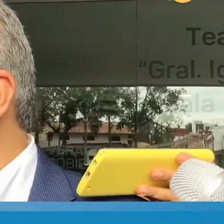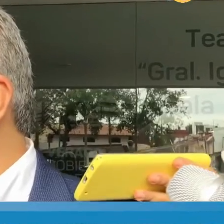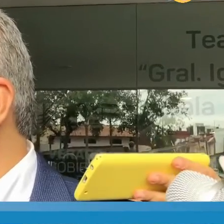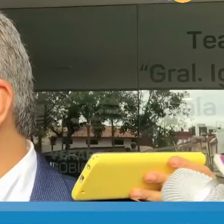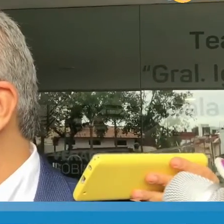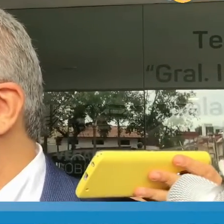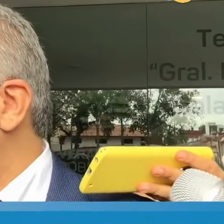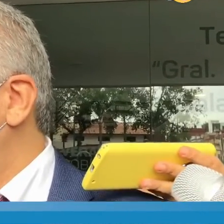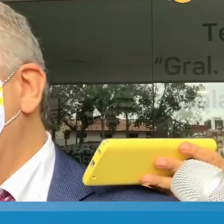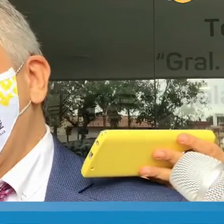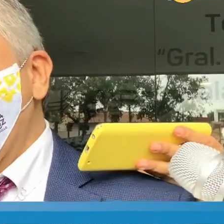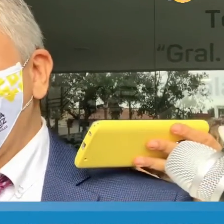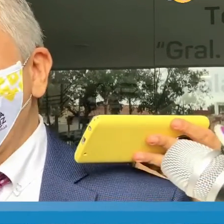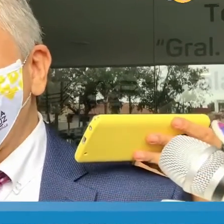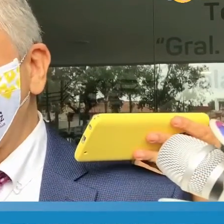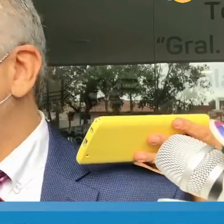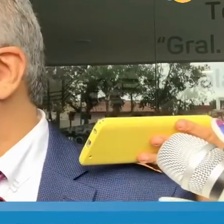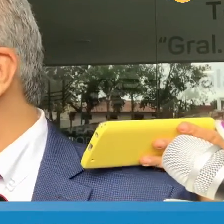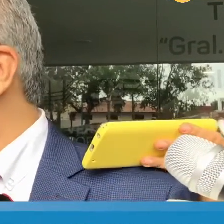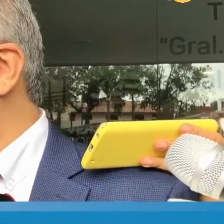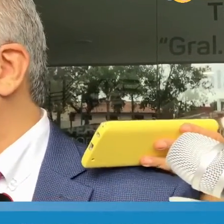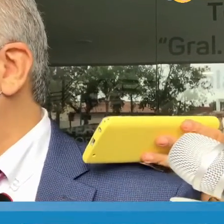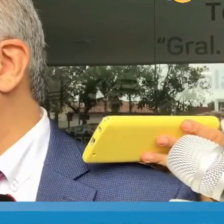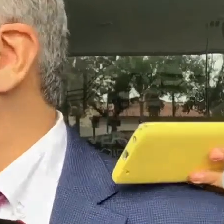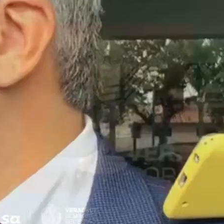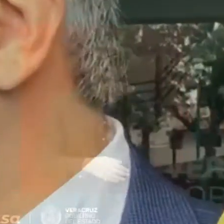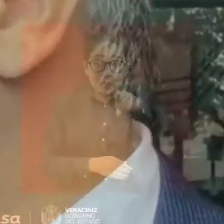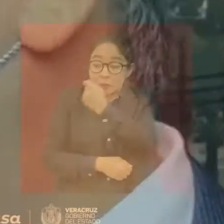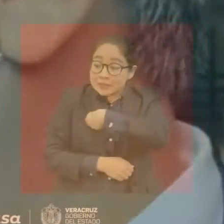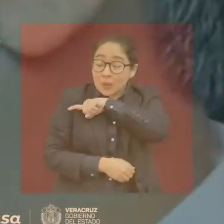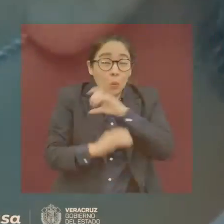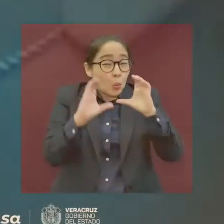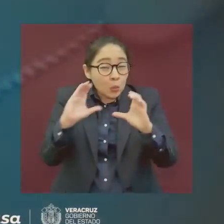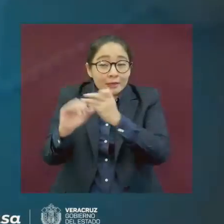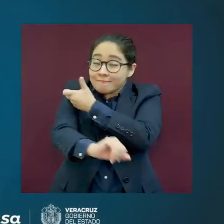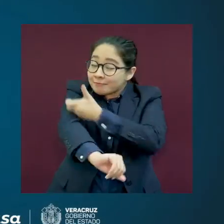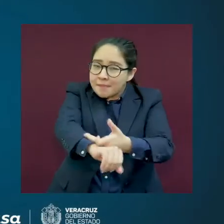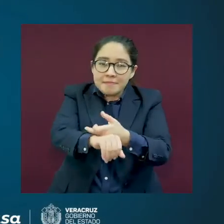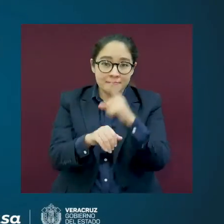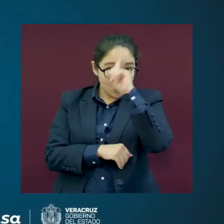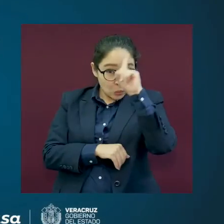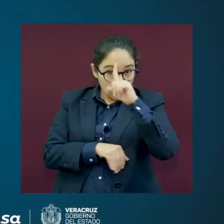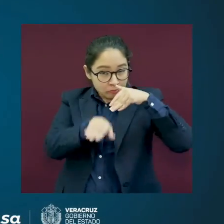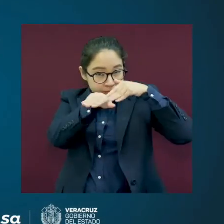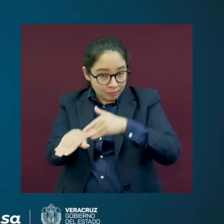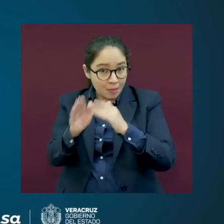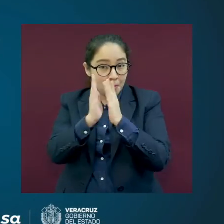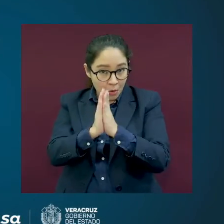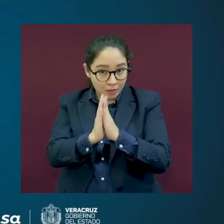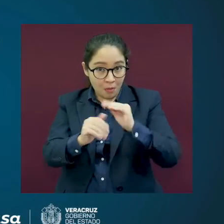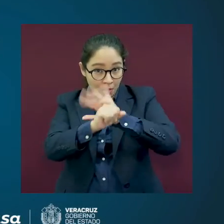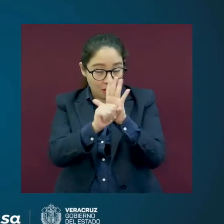servicio de transporte y el acuerdo, según entiendo, fue unido. Cuida tu salud y la de tu familia siguiendo estas medidas de